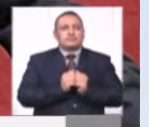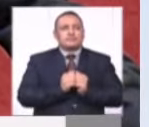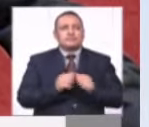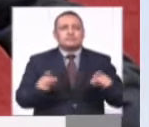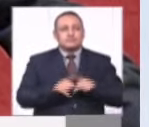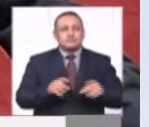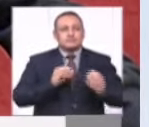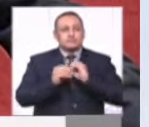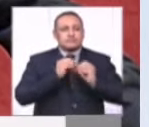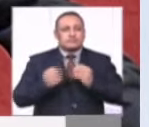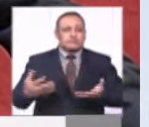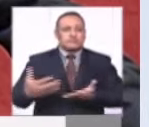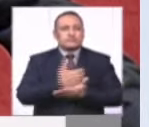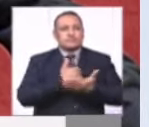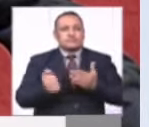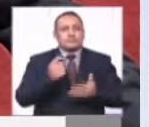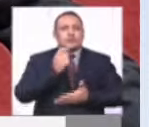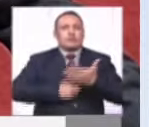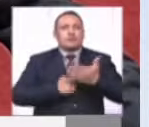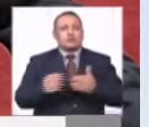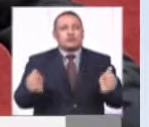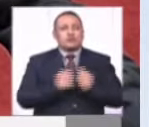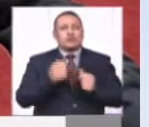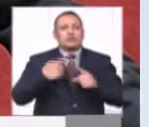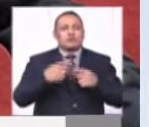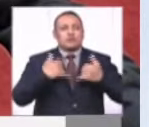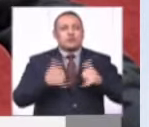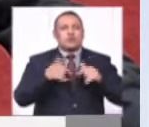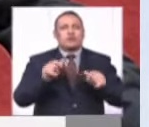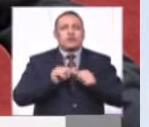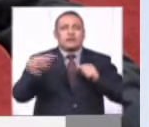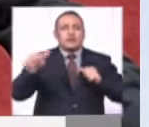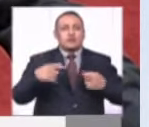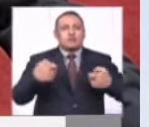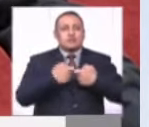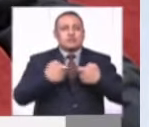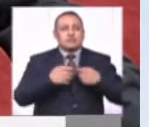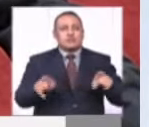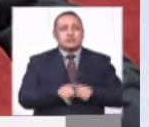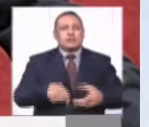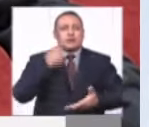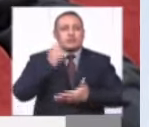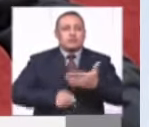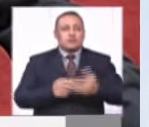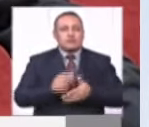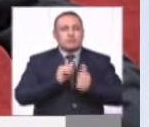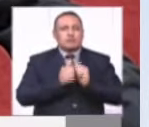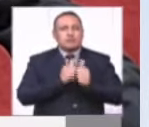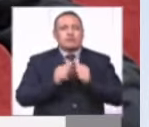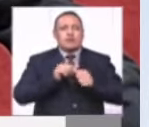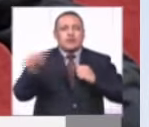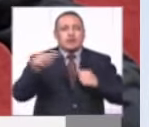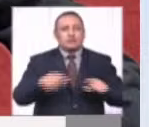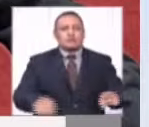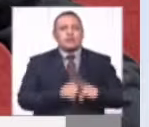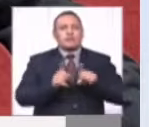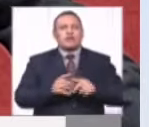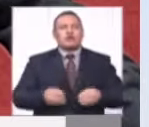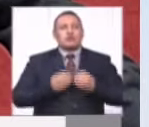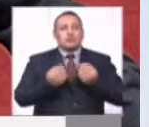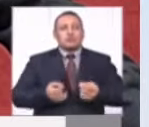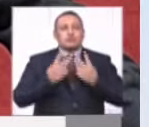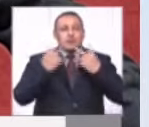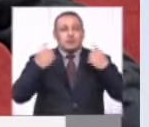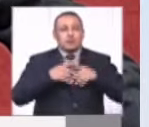y recaudación del impuesto a los juegos a distancia y apuestas deportivas a distancia, así como